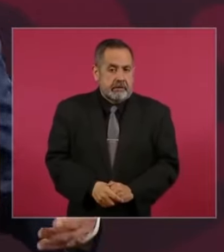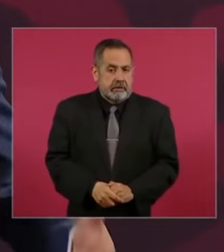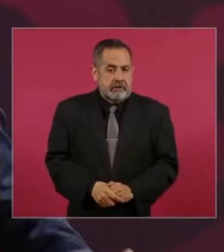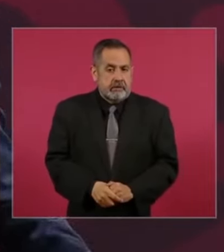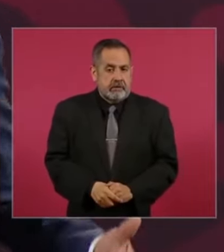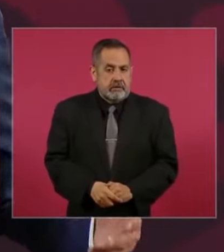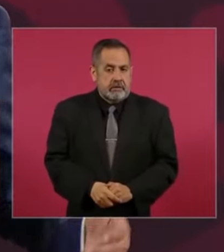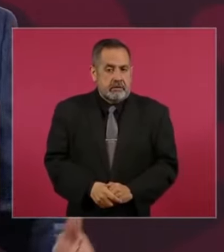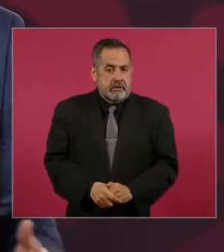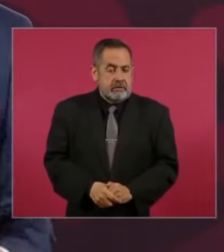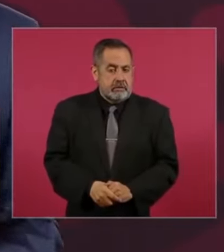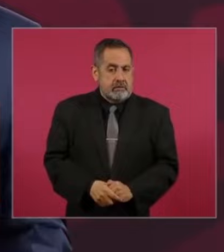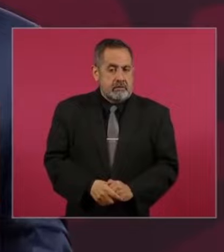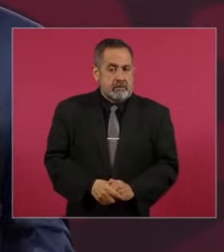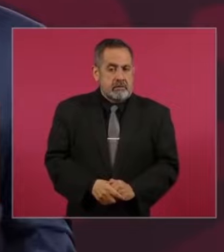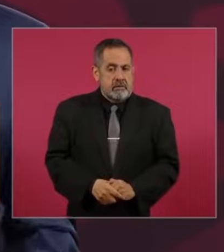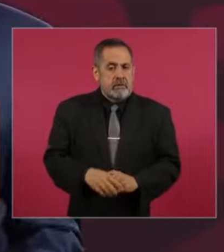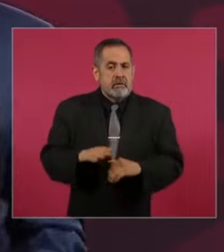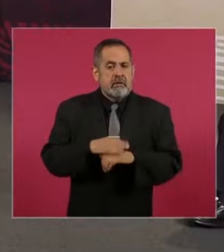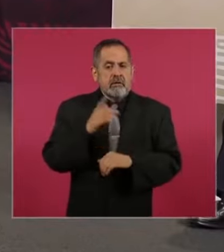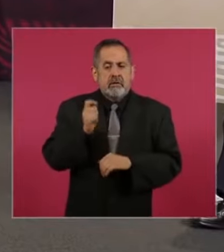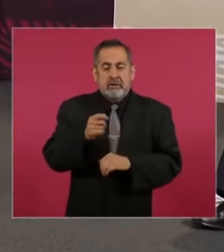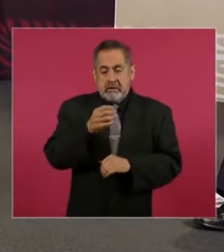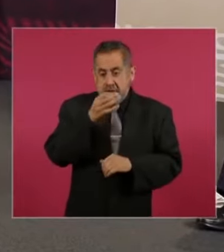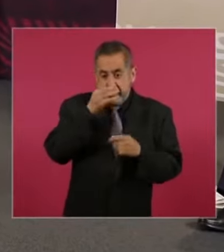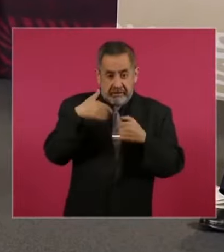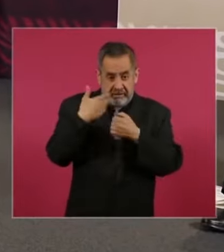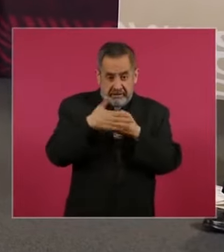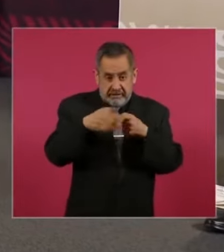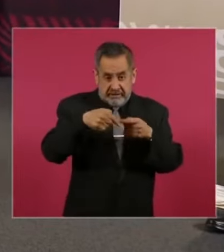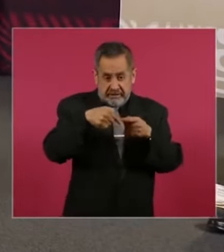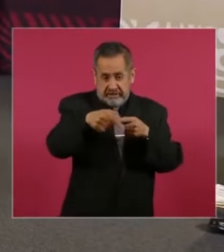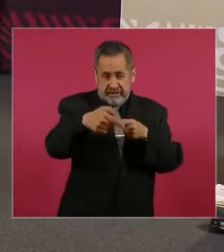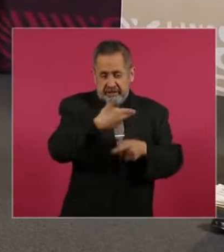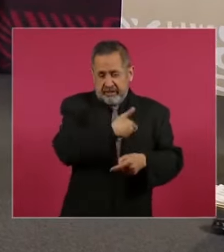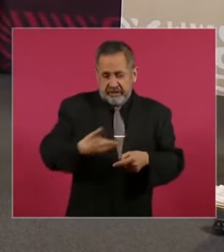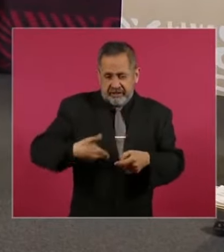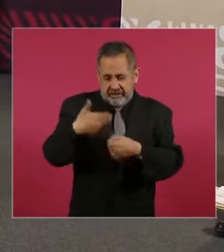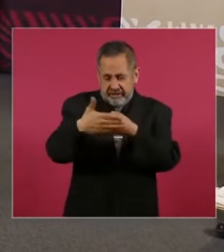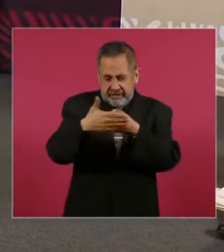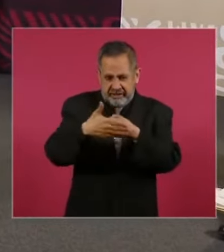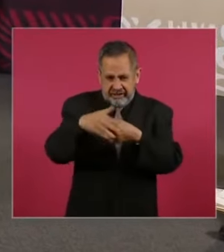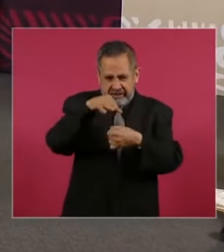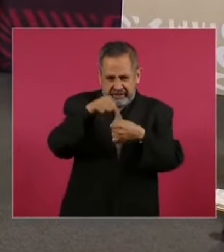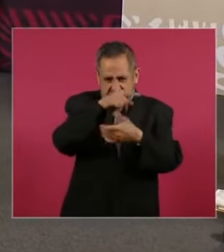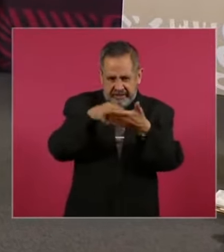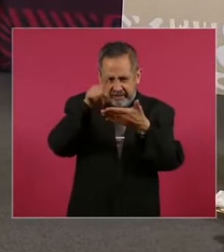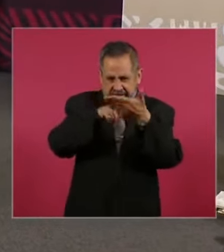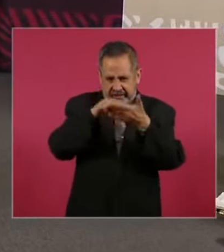porque esta es una elección, la de junio,